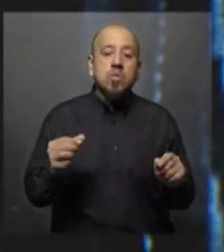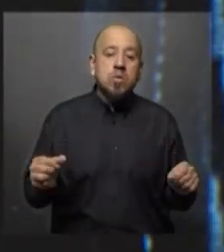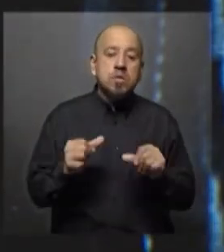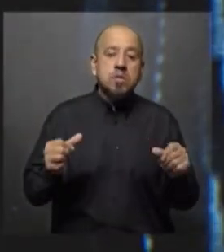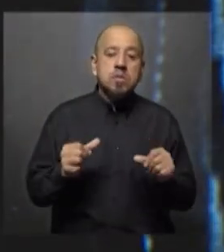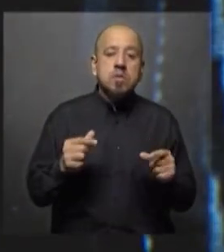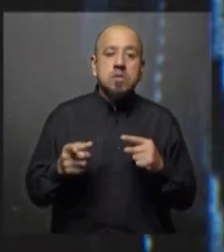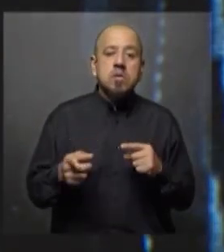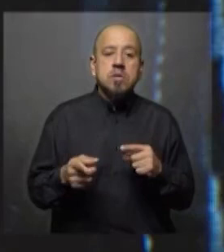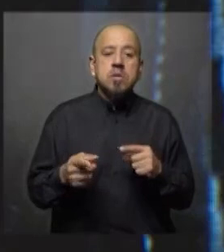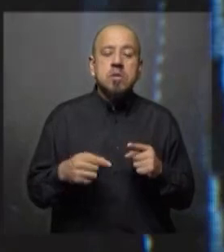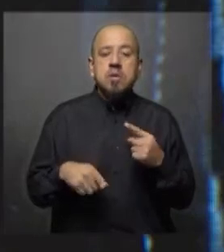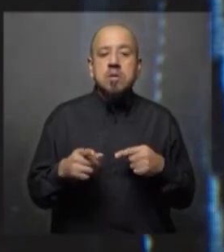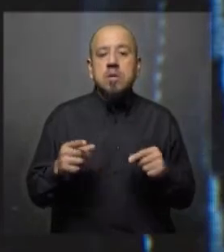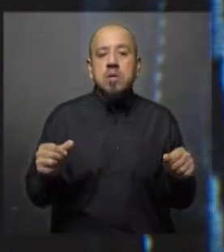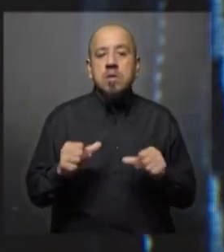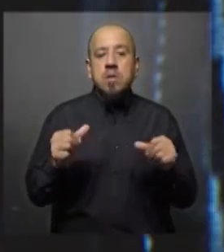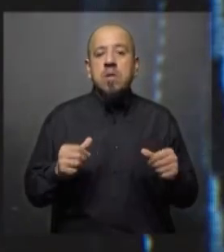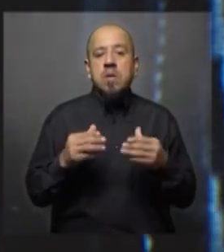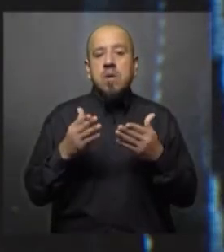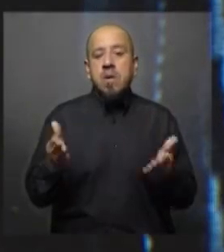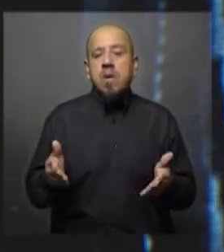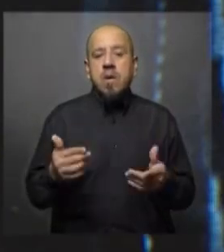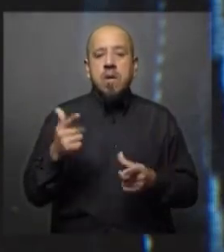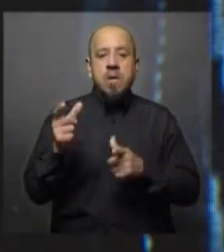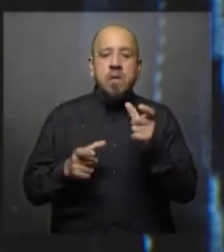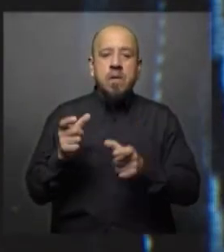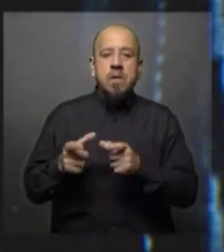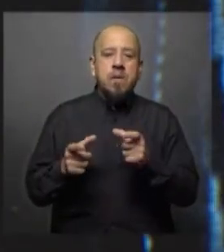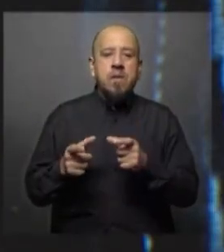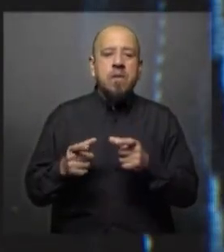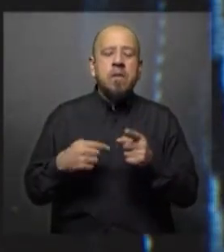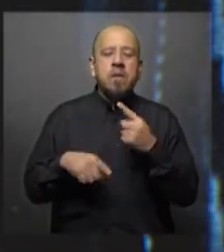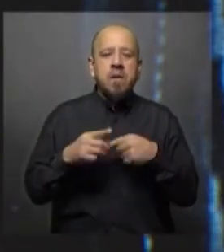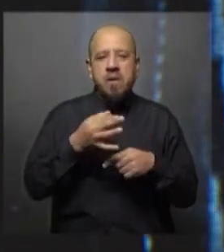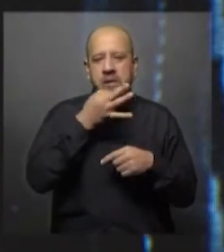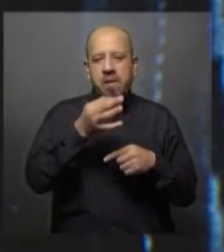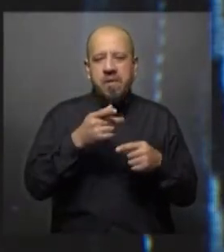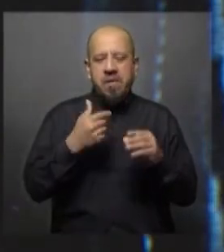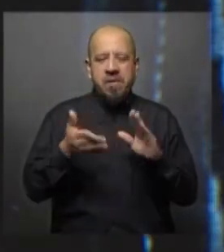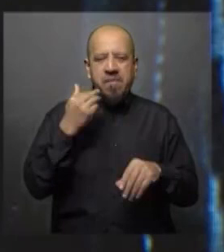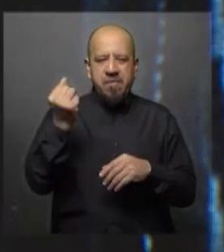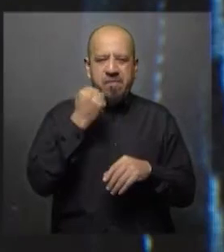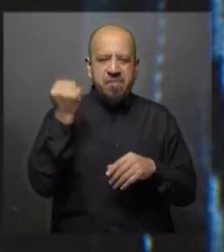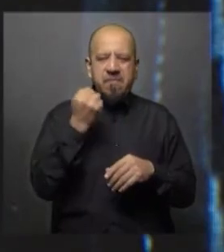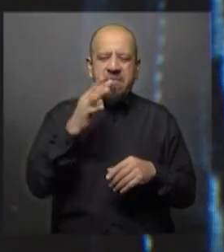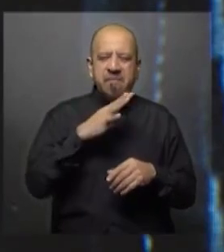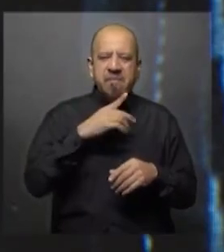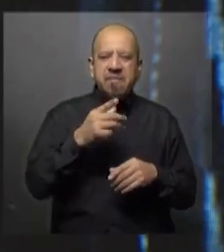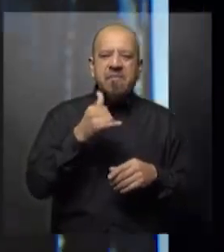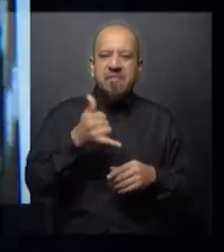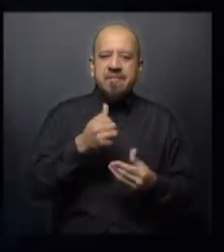como encaminamos a ciertos sujetos a la vez que decimos que son lo más importante que deben estar en el